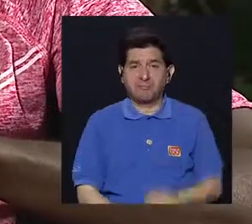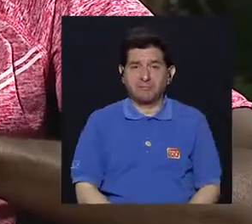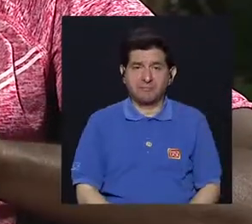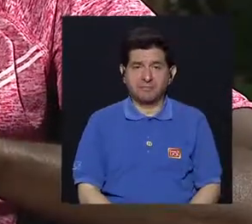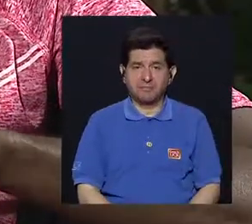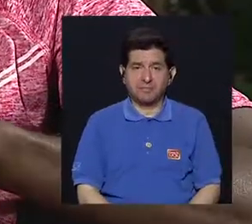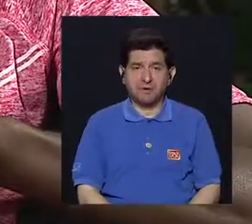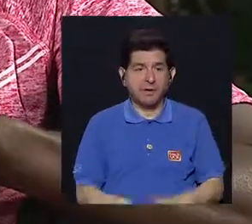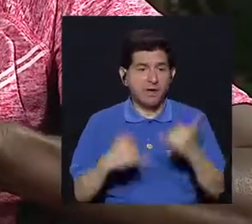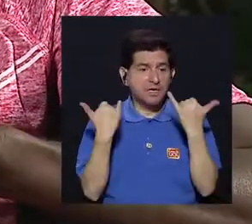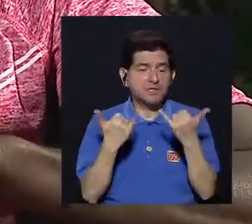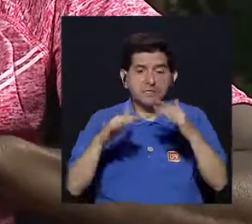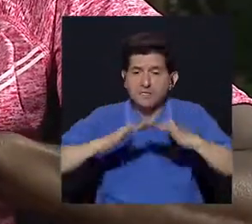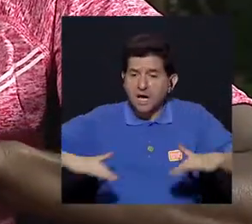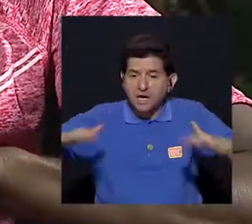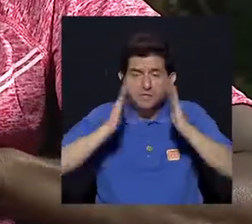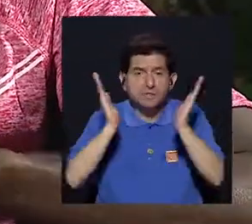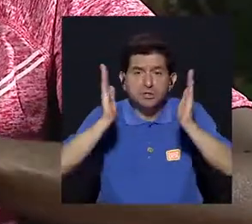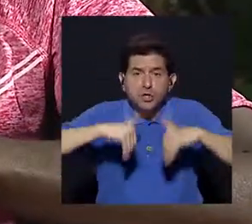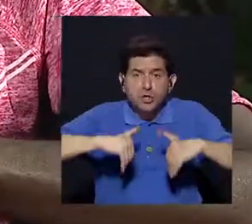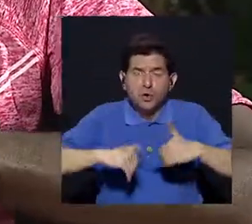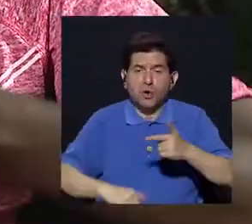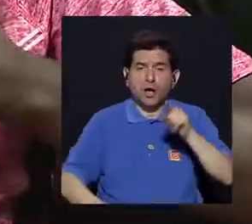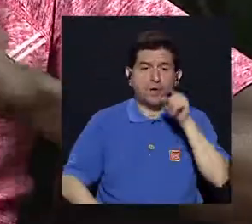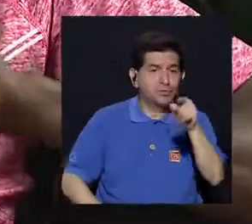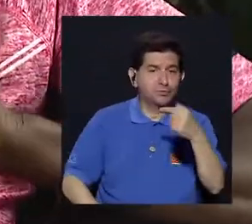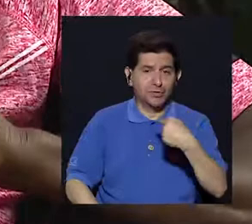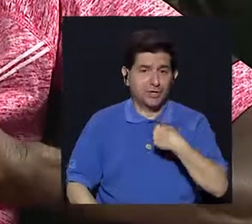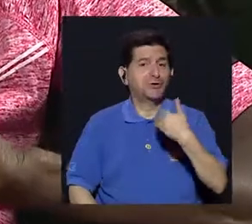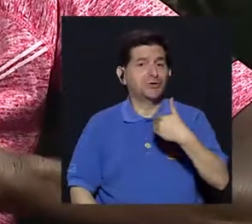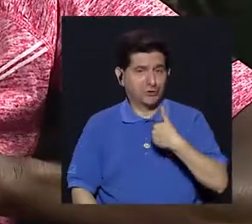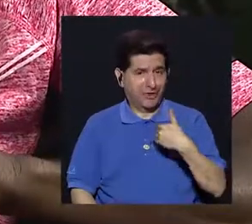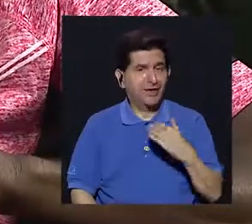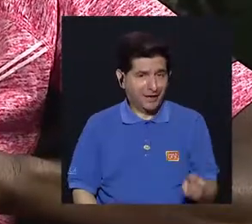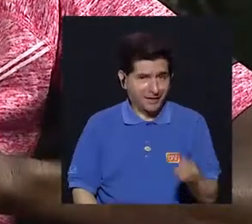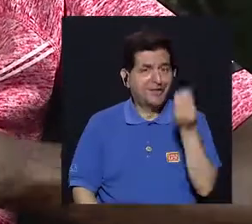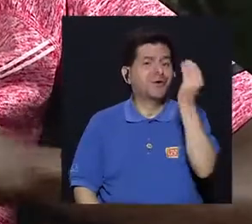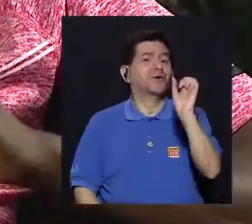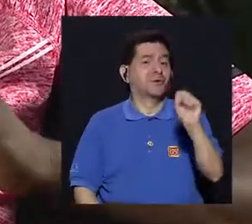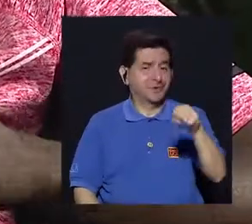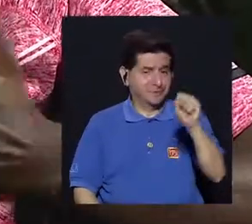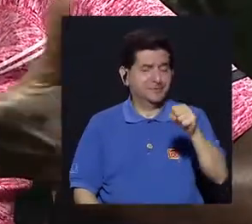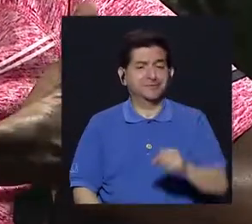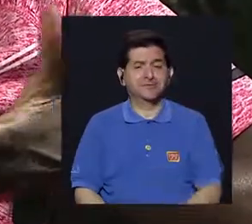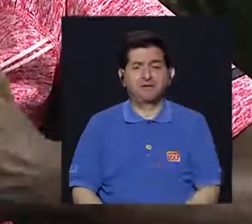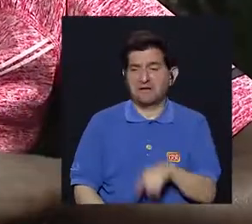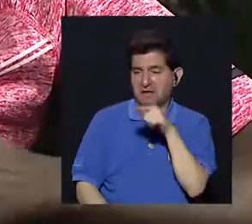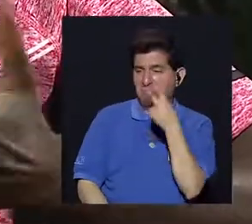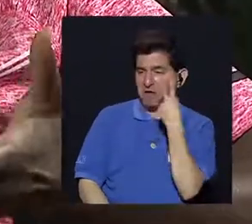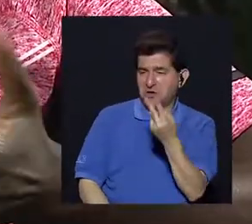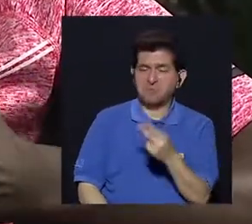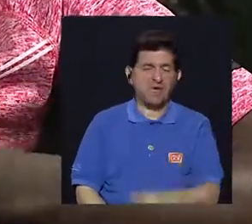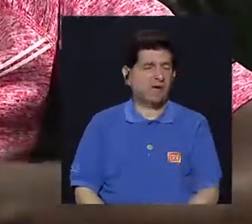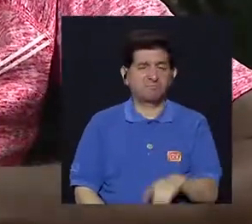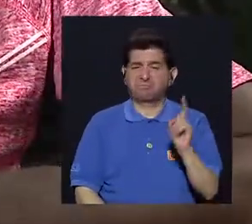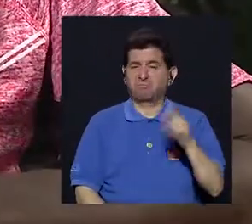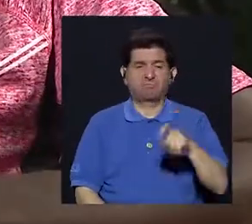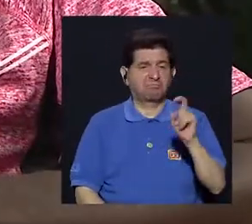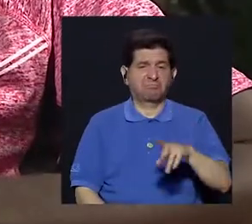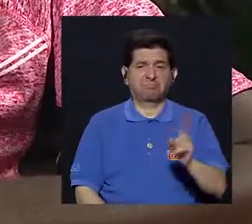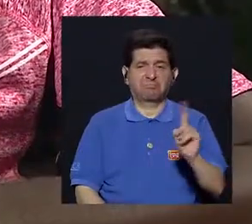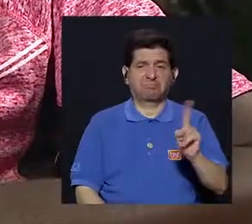hablamos de que ya no hay esos espacios que teníamos usted y yo cuando éramos jóvenes. Entonces, ellos lo ven como nada